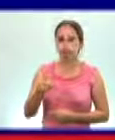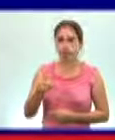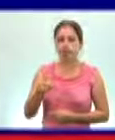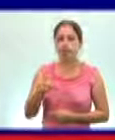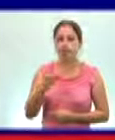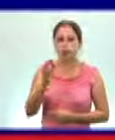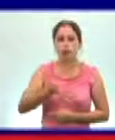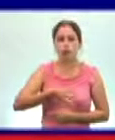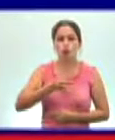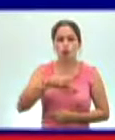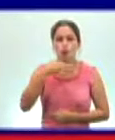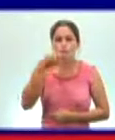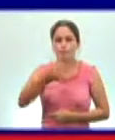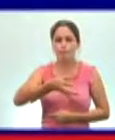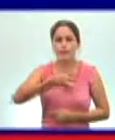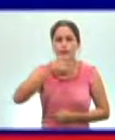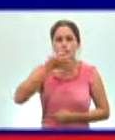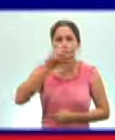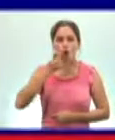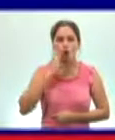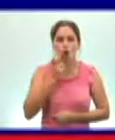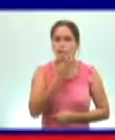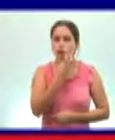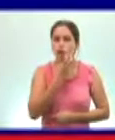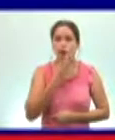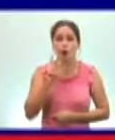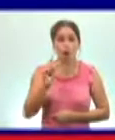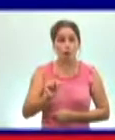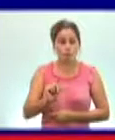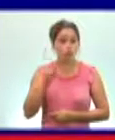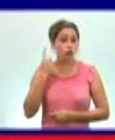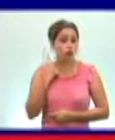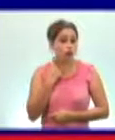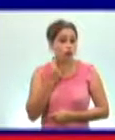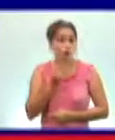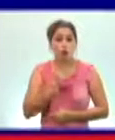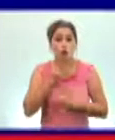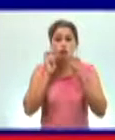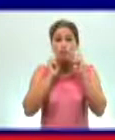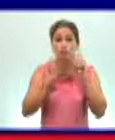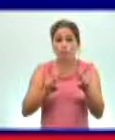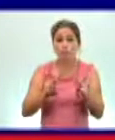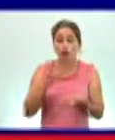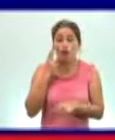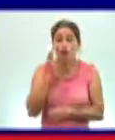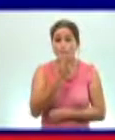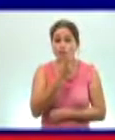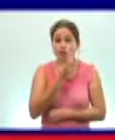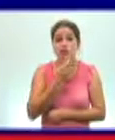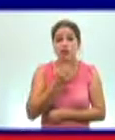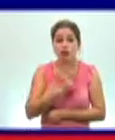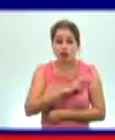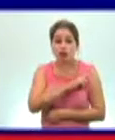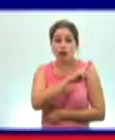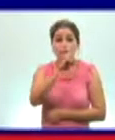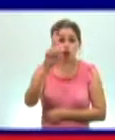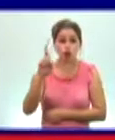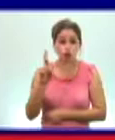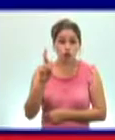apenas pocos años de vida el Martí revolucionario que nos